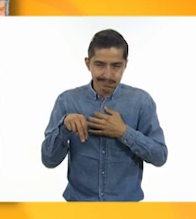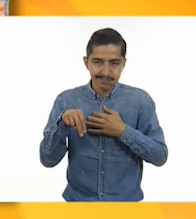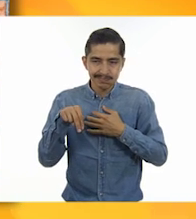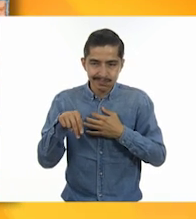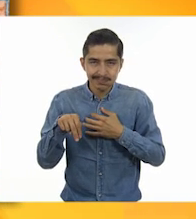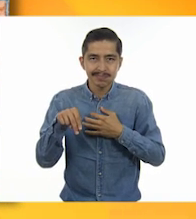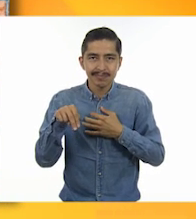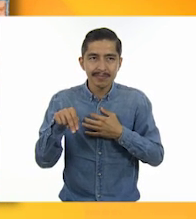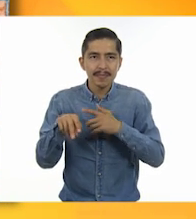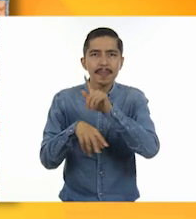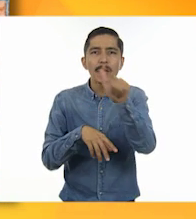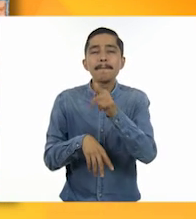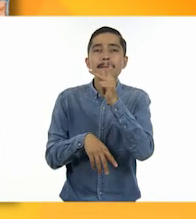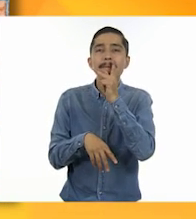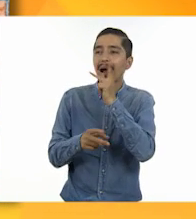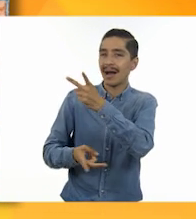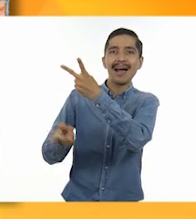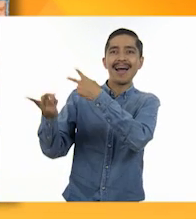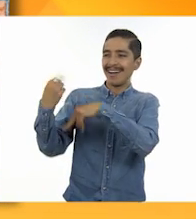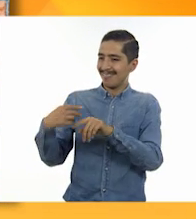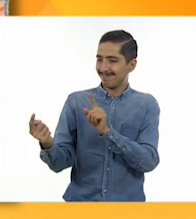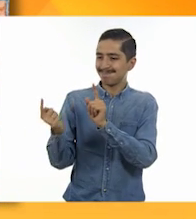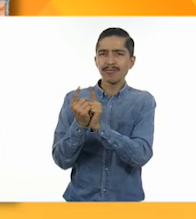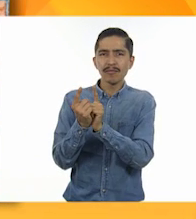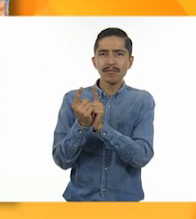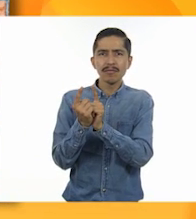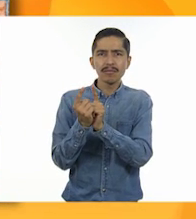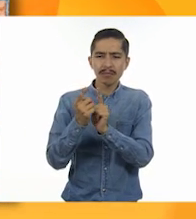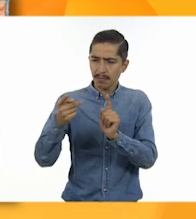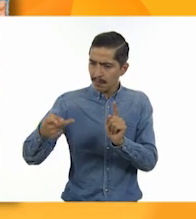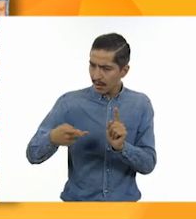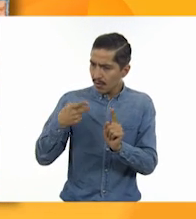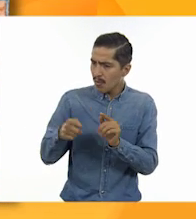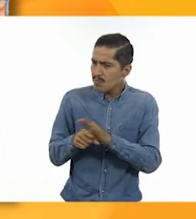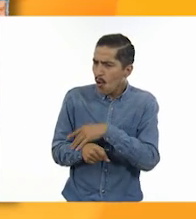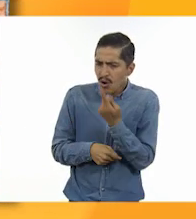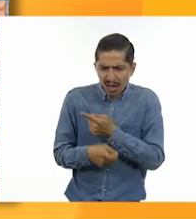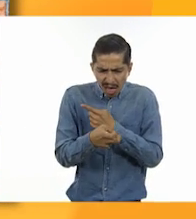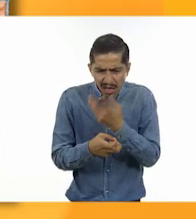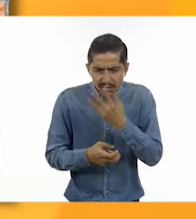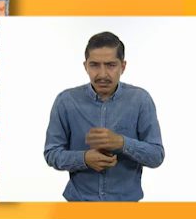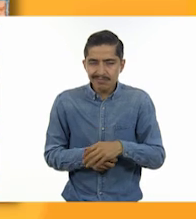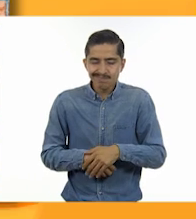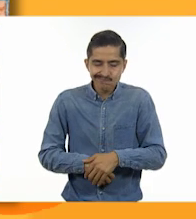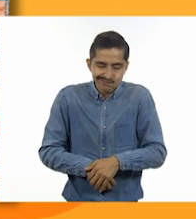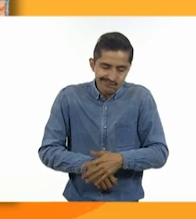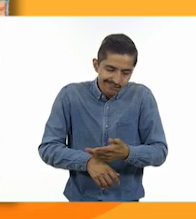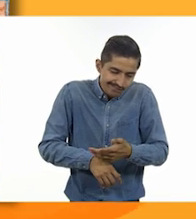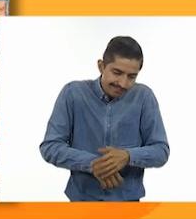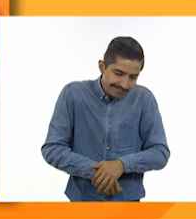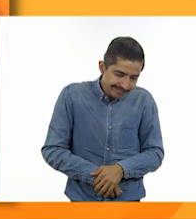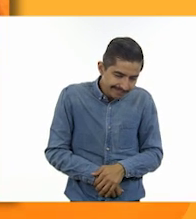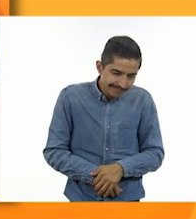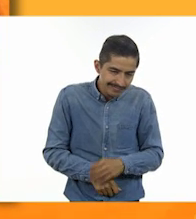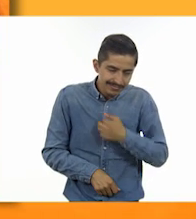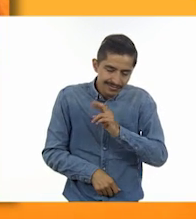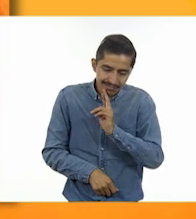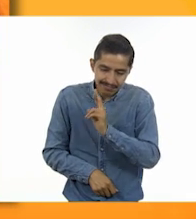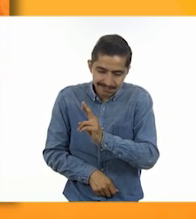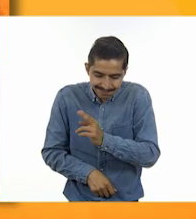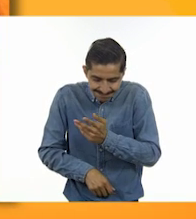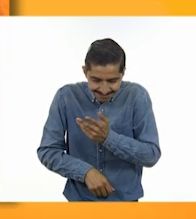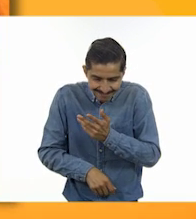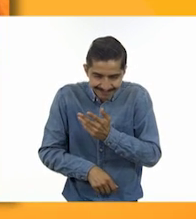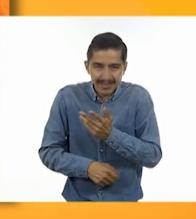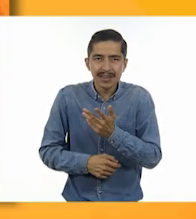Poquito después llegó papá y me preguntó por qué estaba así. Encogí los hombros. Le pregunté